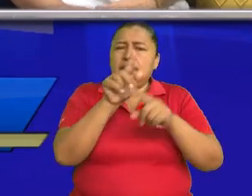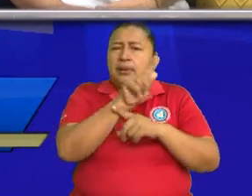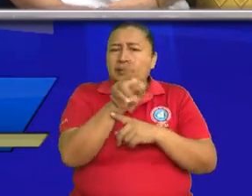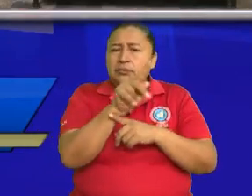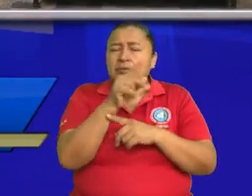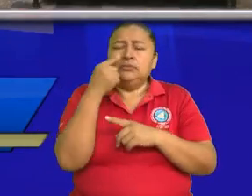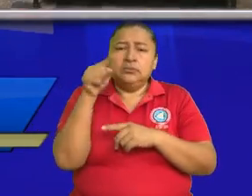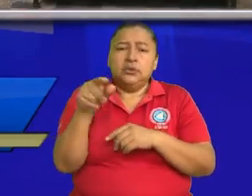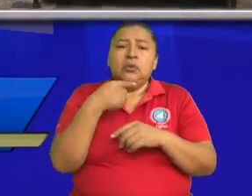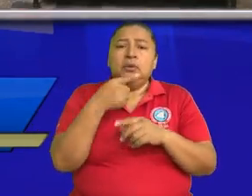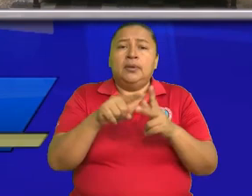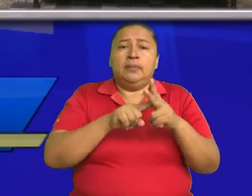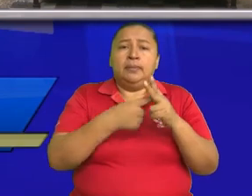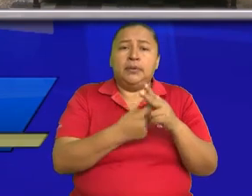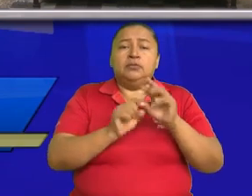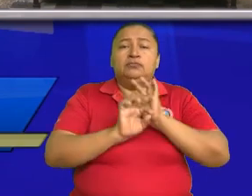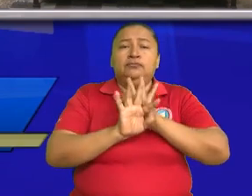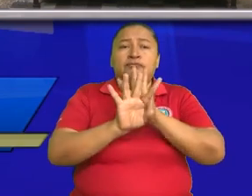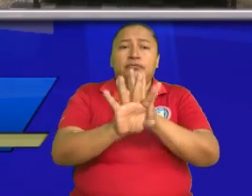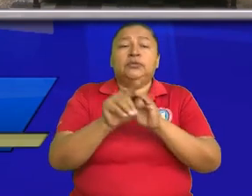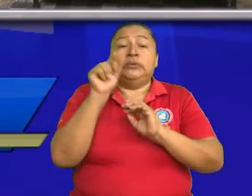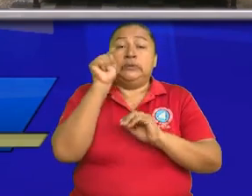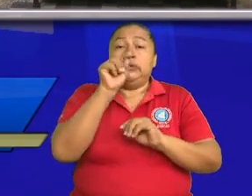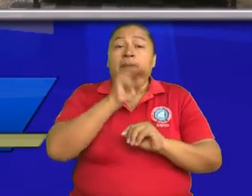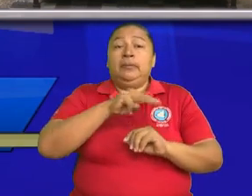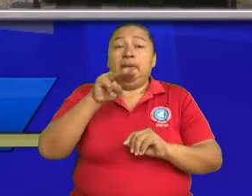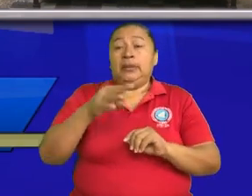usted mencionaba, el inicio de los desfiles. Eso es Matagalpa,